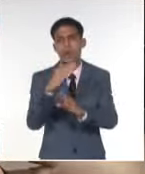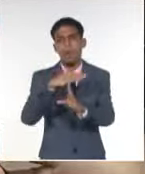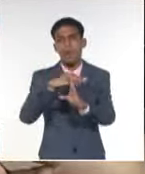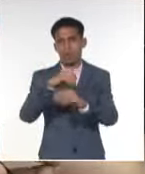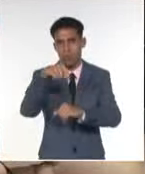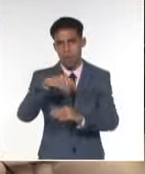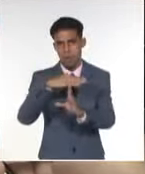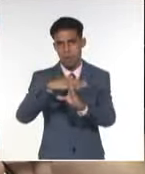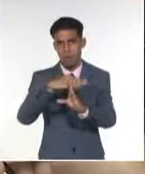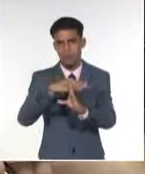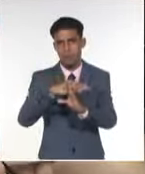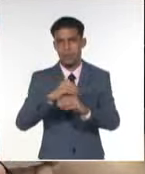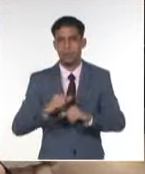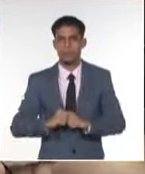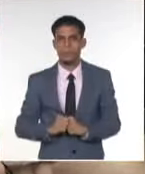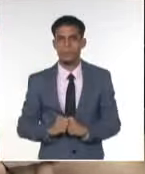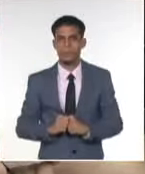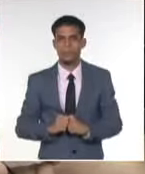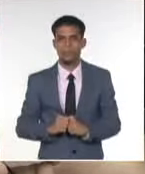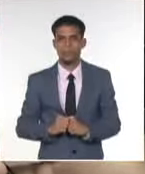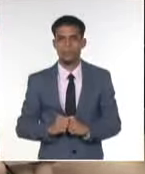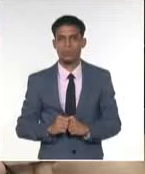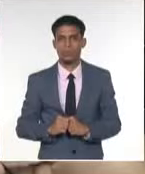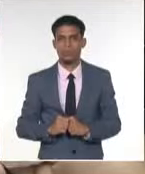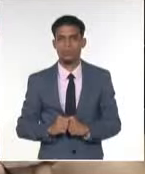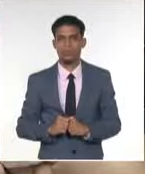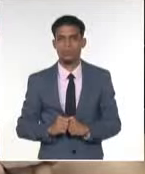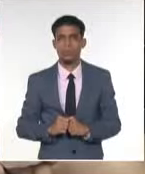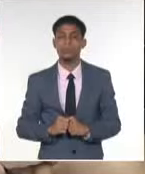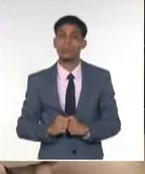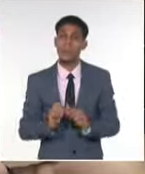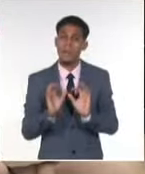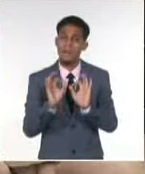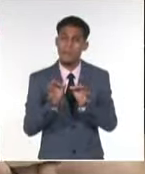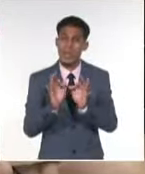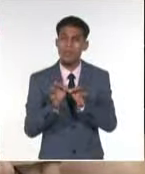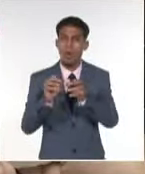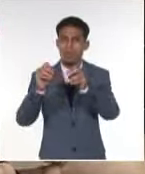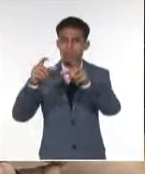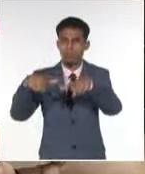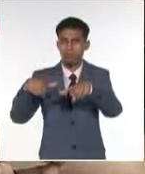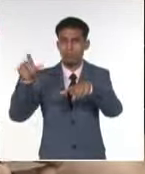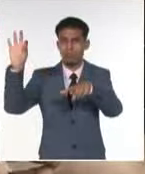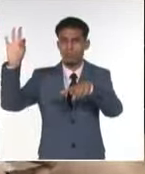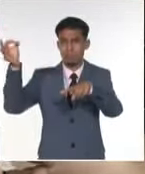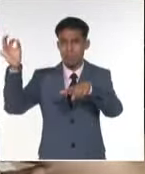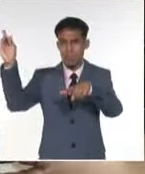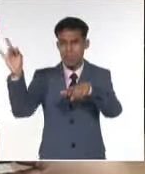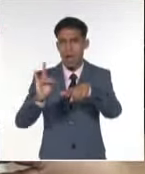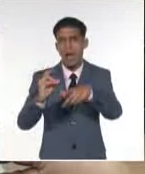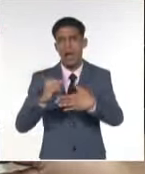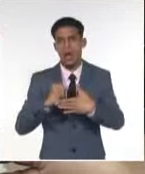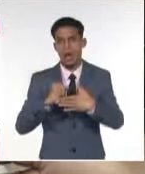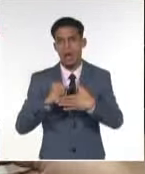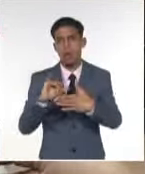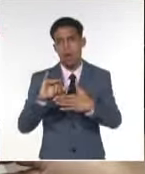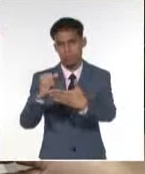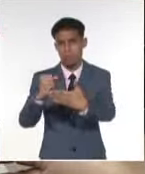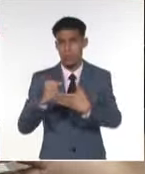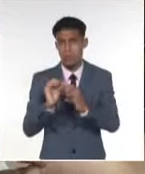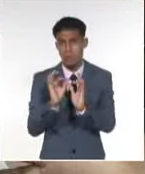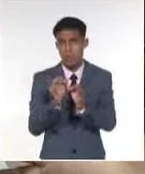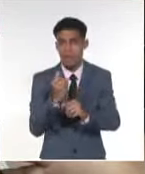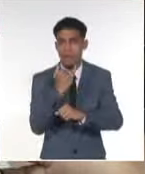supuesto, la generación solar fotovoltaica ayuda a disminuir las afectaciones hacia el piso en el horario del día. Y ya para la máxima demanda